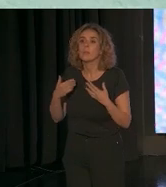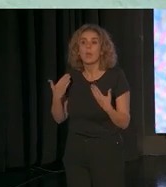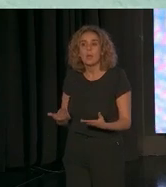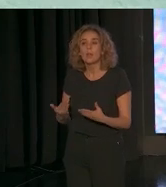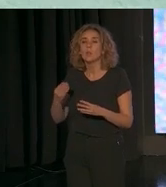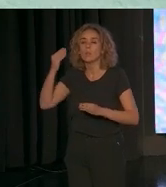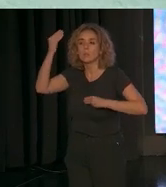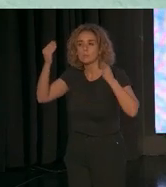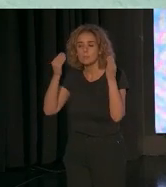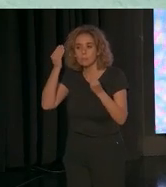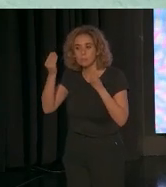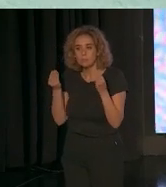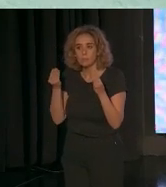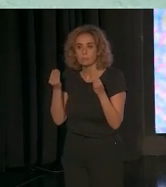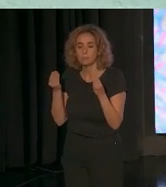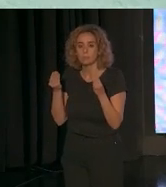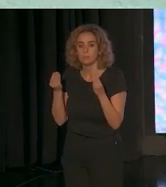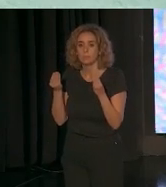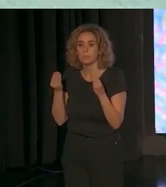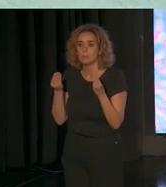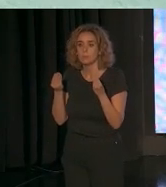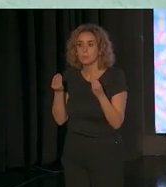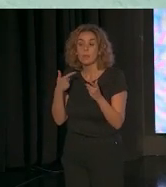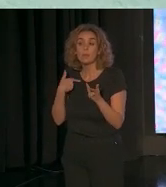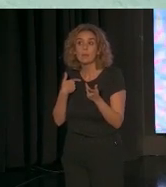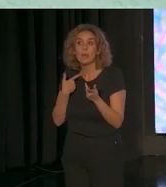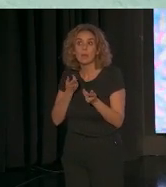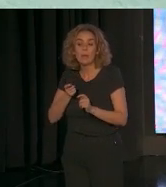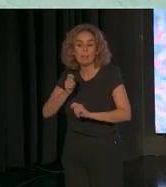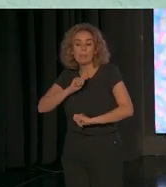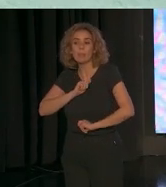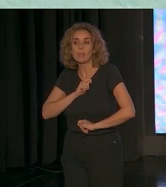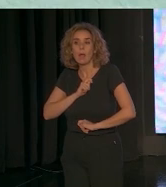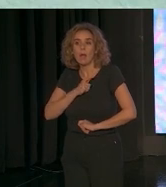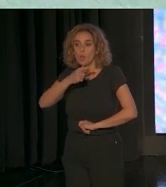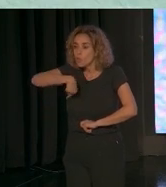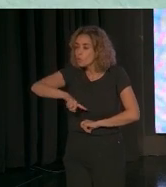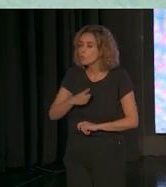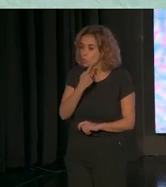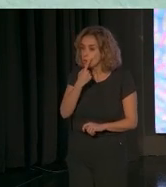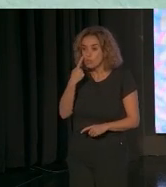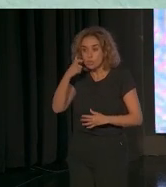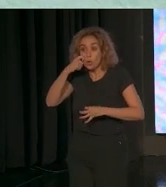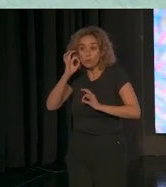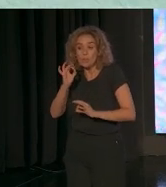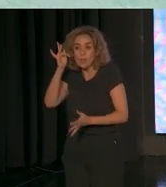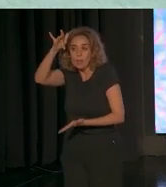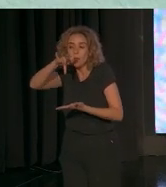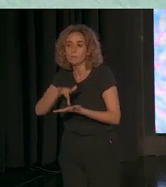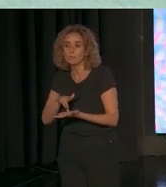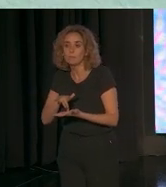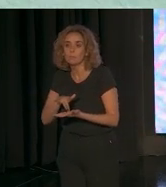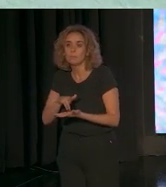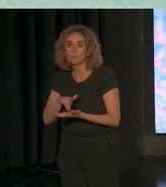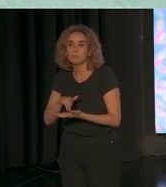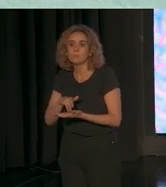esa reflexión la que nos lleva a ser testigos de esa realidad. Voy a pasar muy rápidamente esta